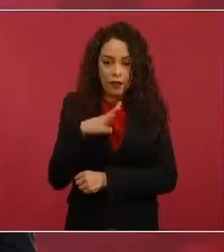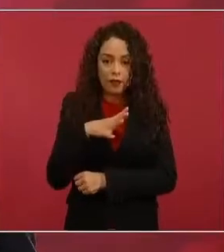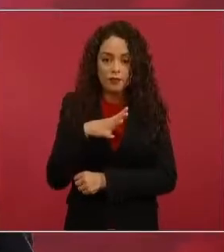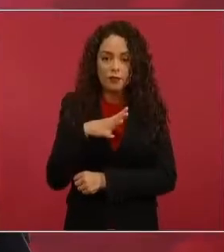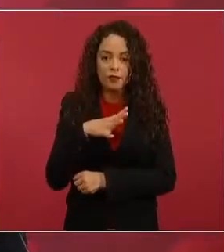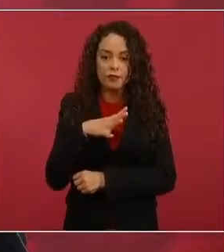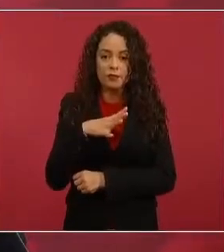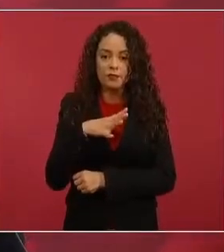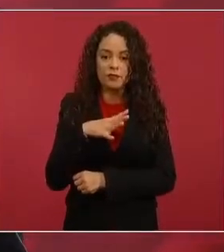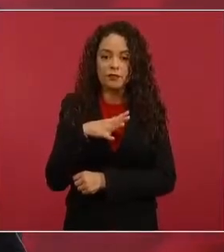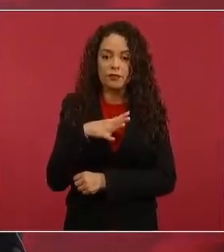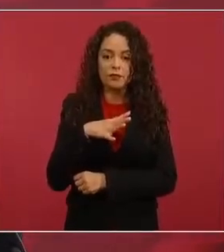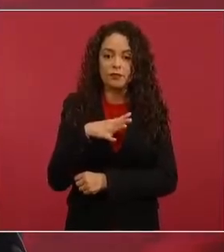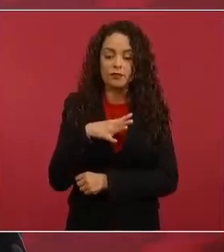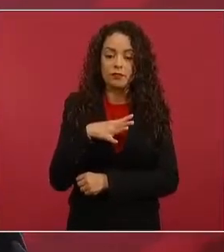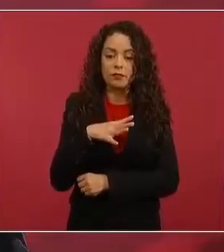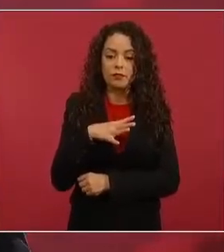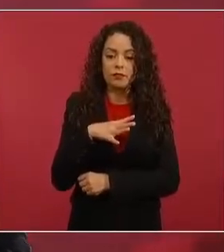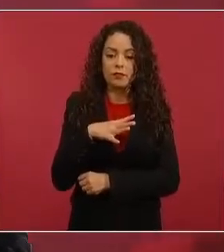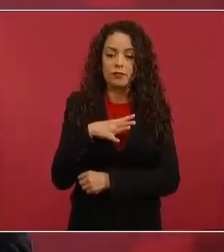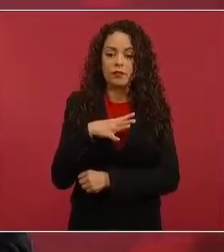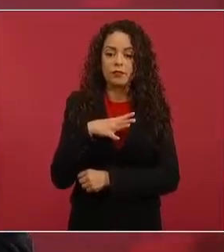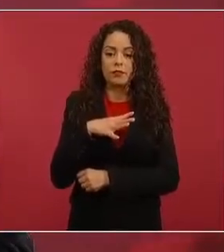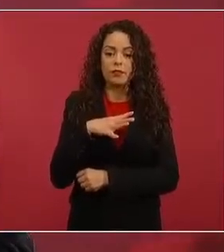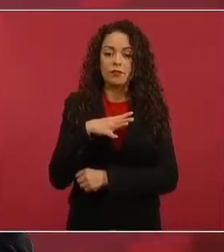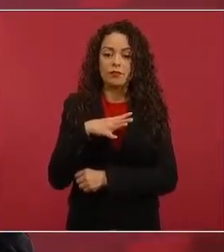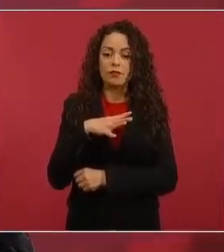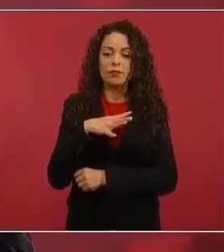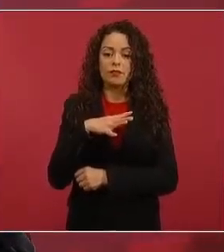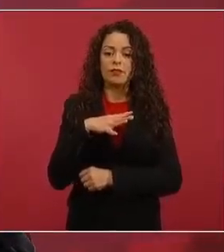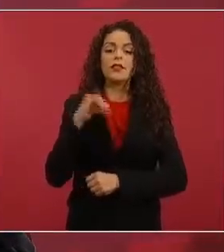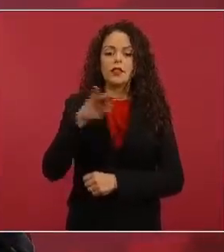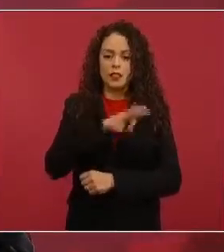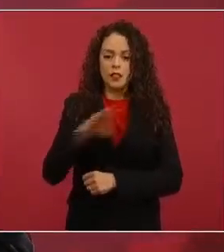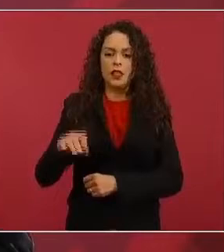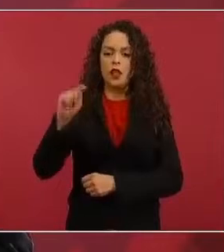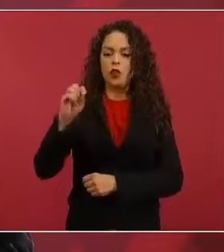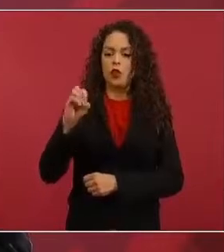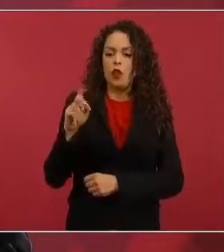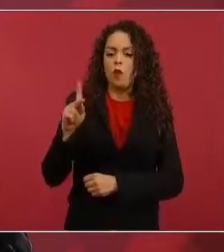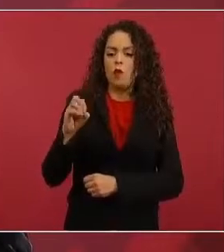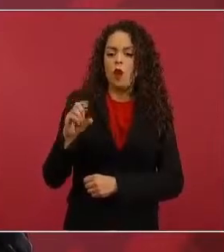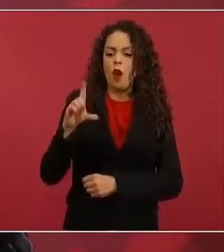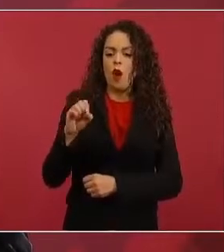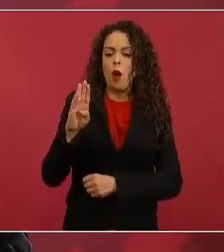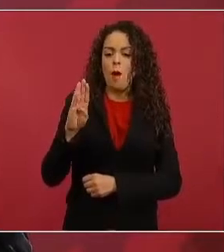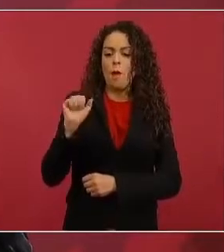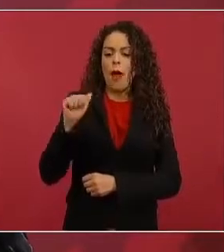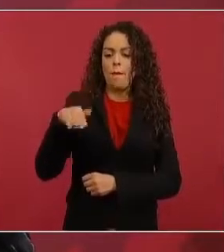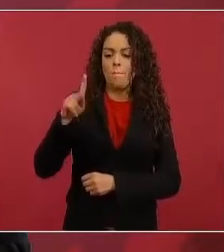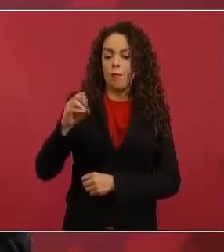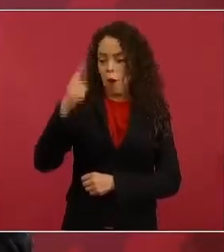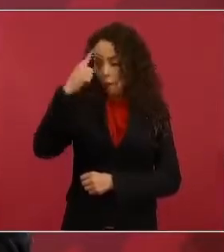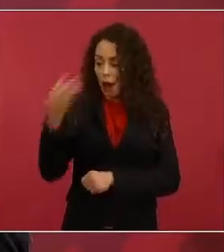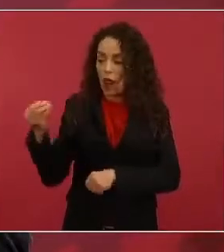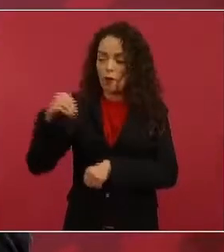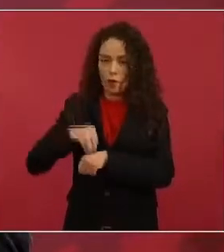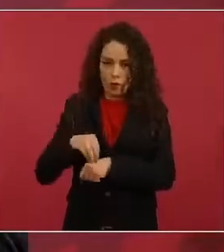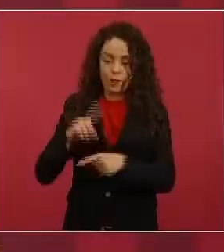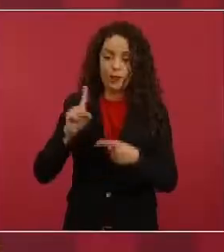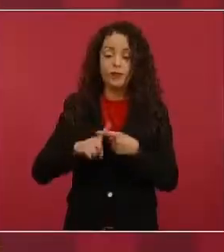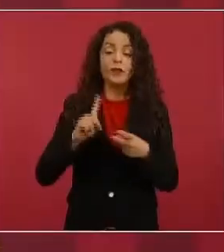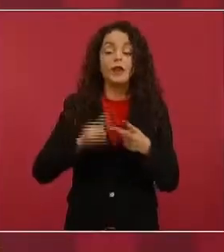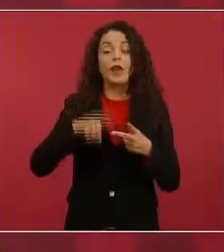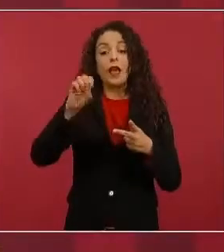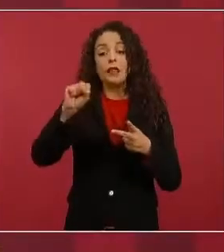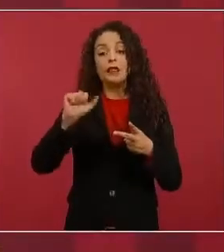Hay condiciones en Topolobampo para poner una planta, en Salina Cruz,